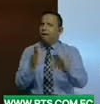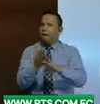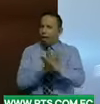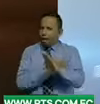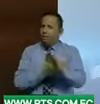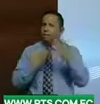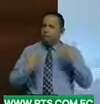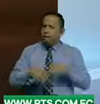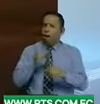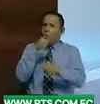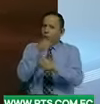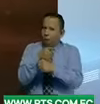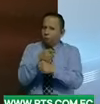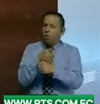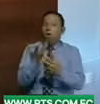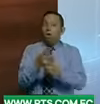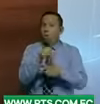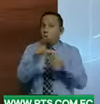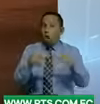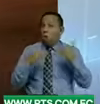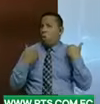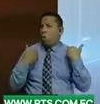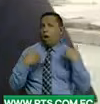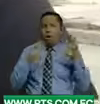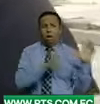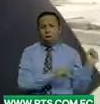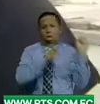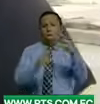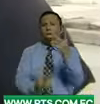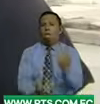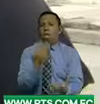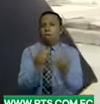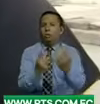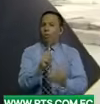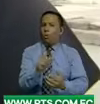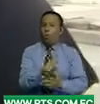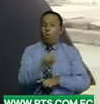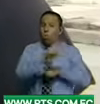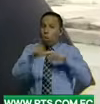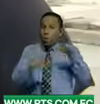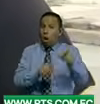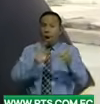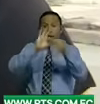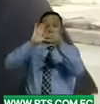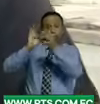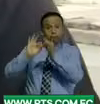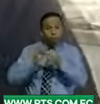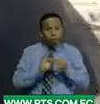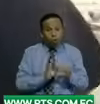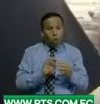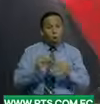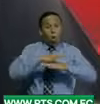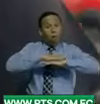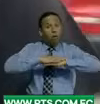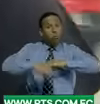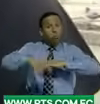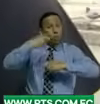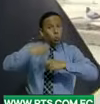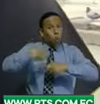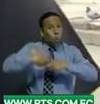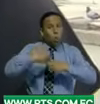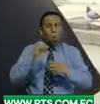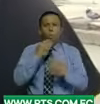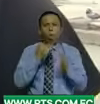sanciones. No se puede quemar en cualquier parte. En zona regenerada, no se puede quemar en zona donde hay asfalto. En el carril exclusivo